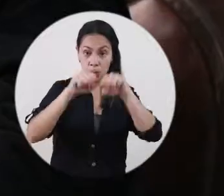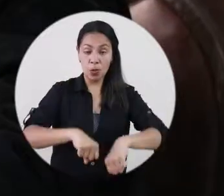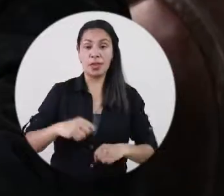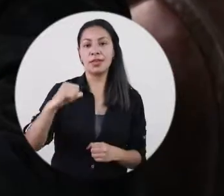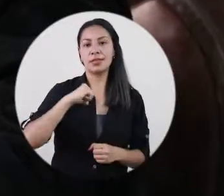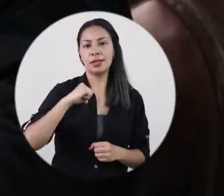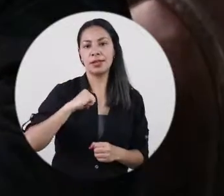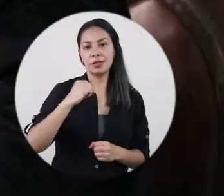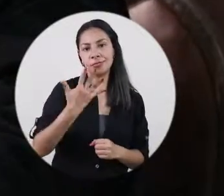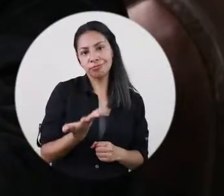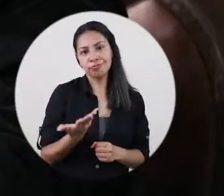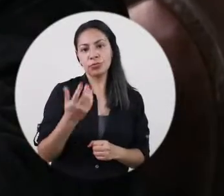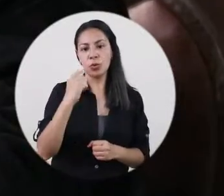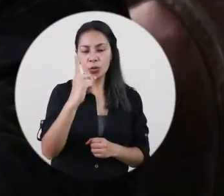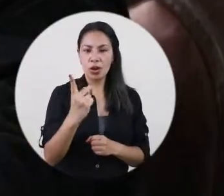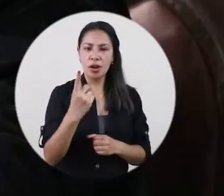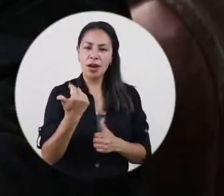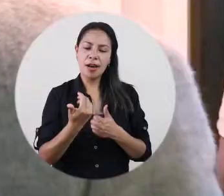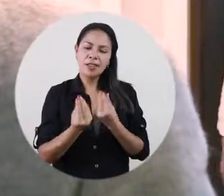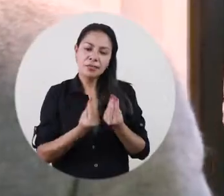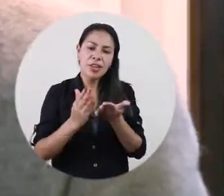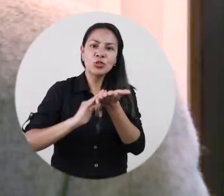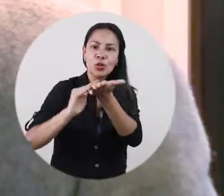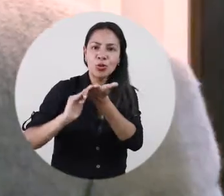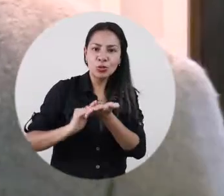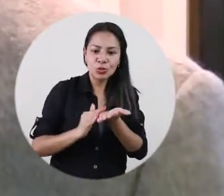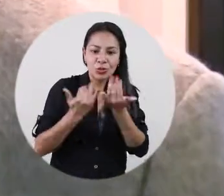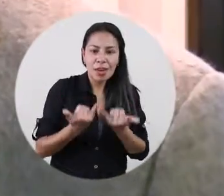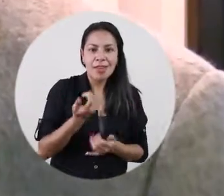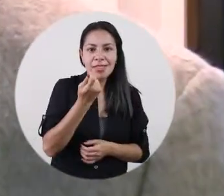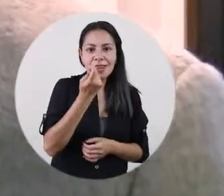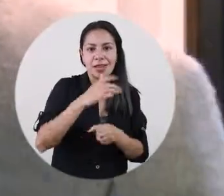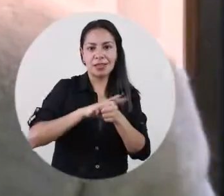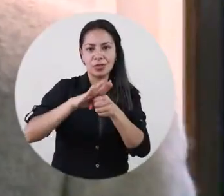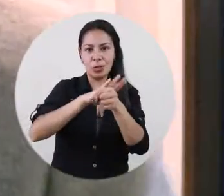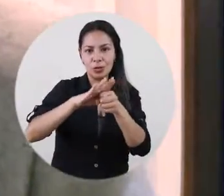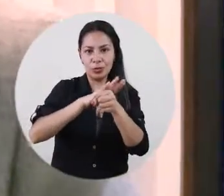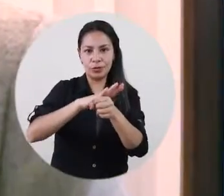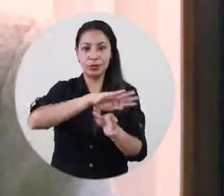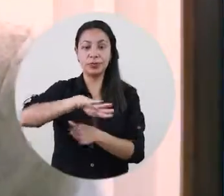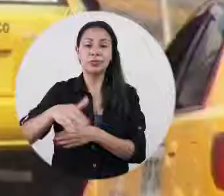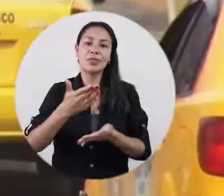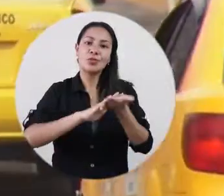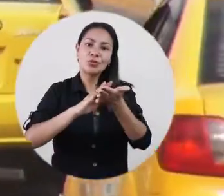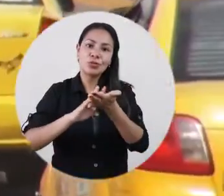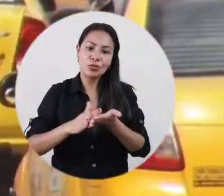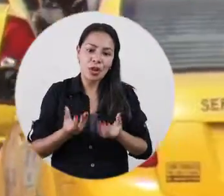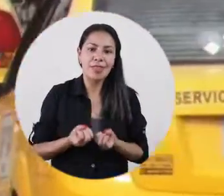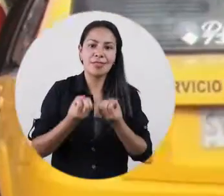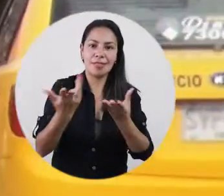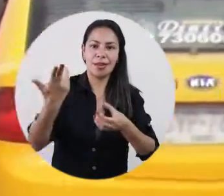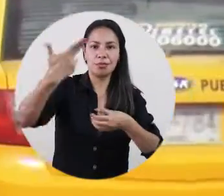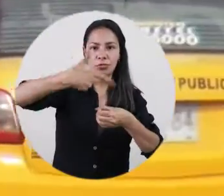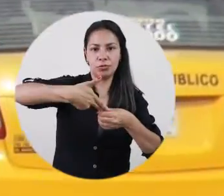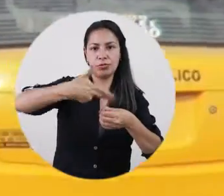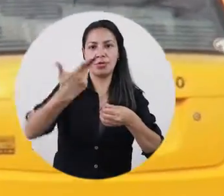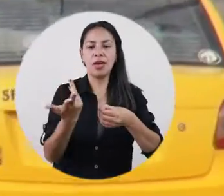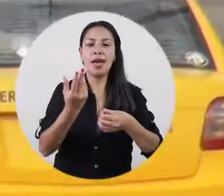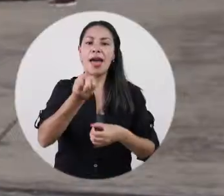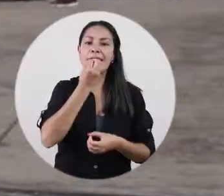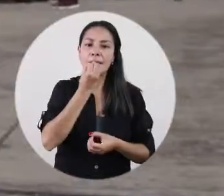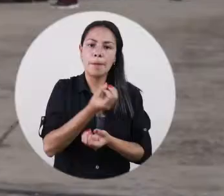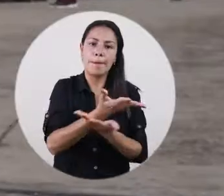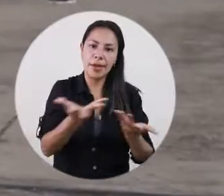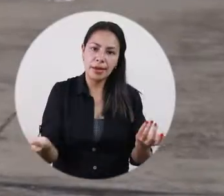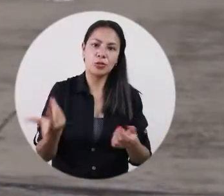unificada y que podamos tener al menos unos paliativos contra situación tan delicada que vive el departamento alternativas para lograr el abastecimiento